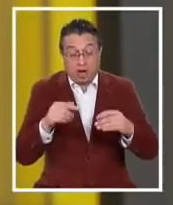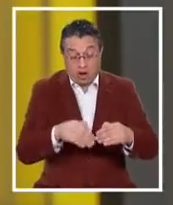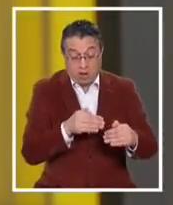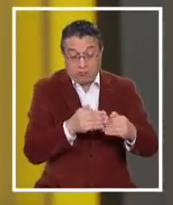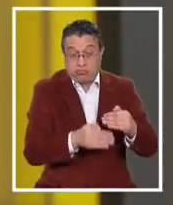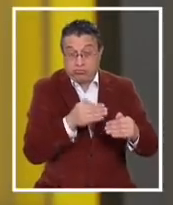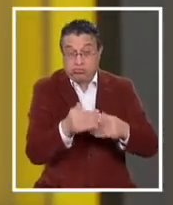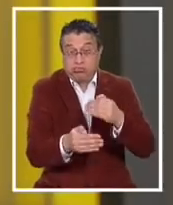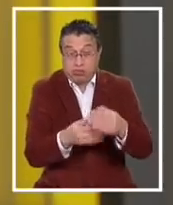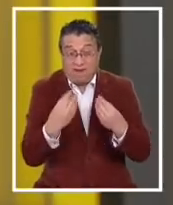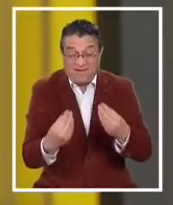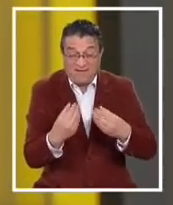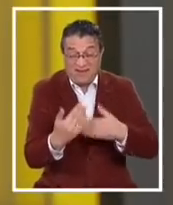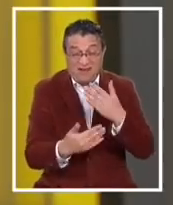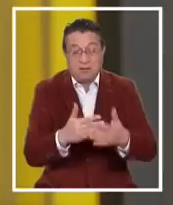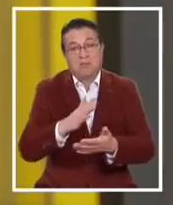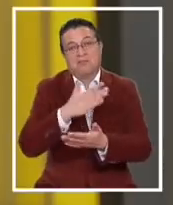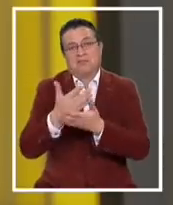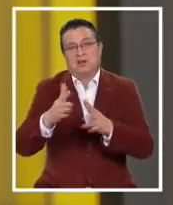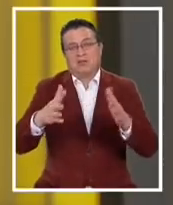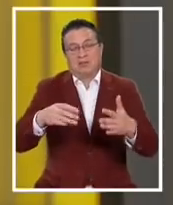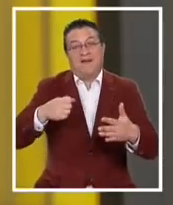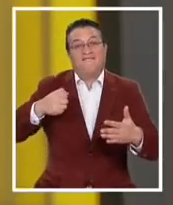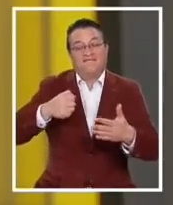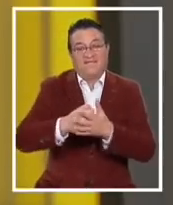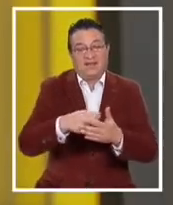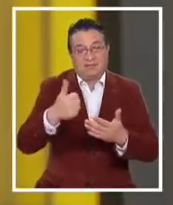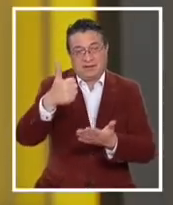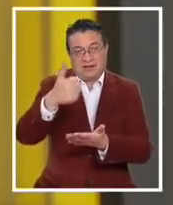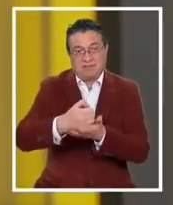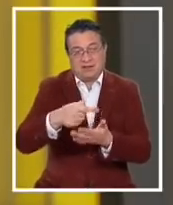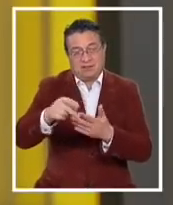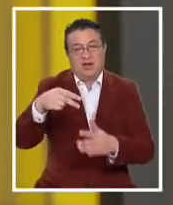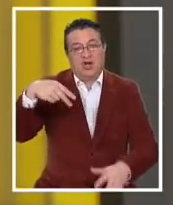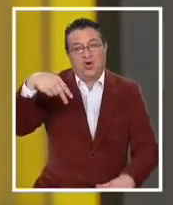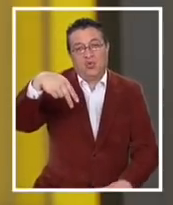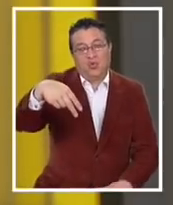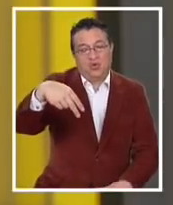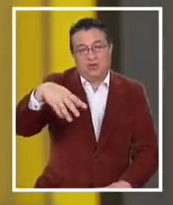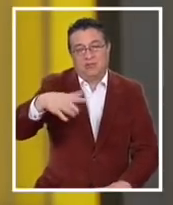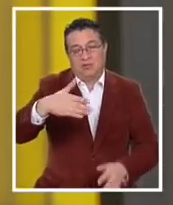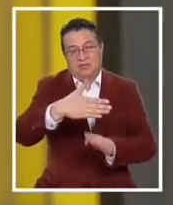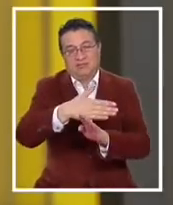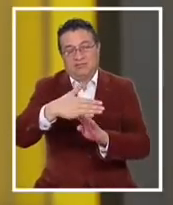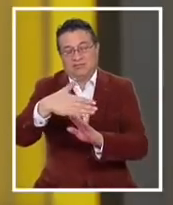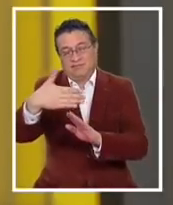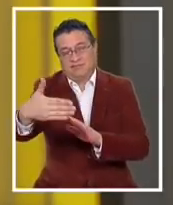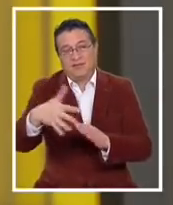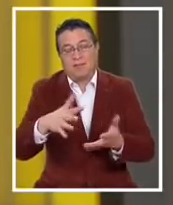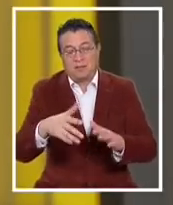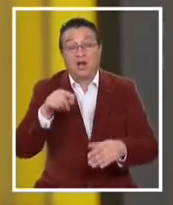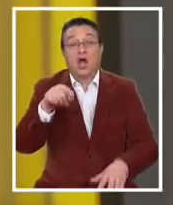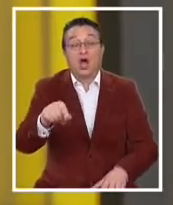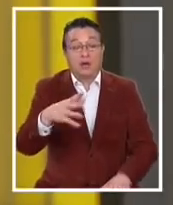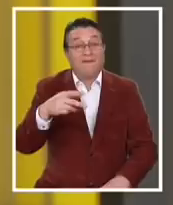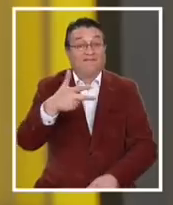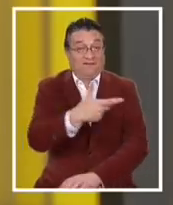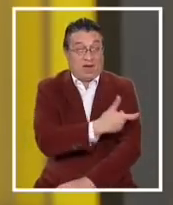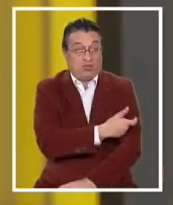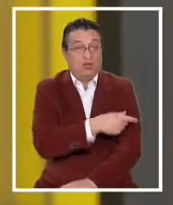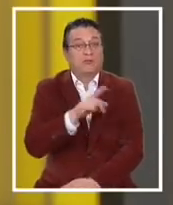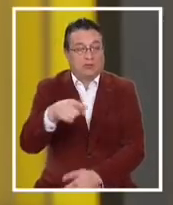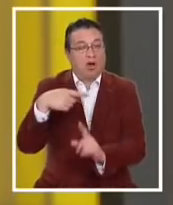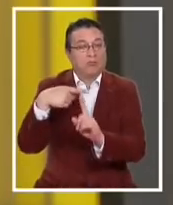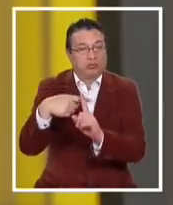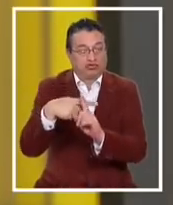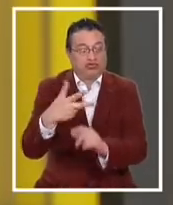vamos y seguimos así de bien, debiera ser a fines de este semestre. Por lo tanto, falta aún. Recordarle a todas las personas que las vacunas sirven